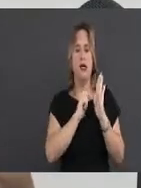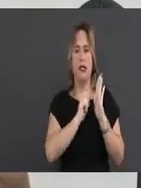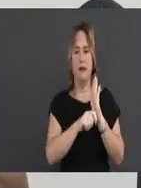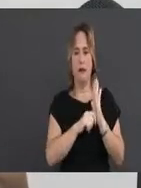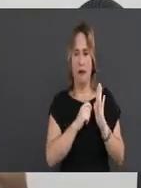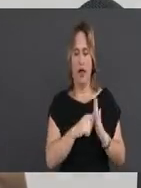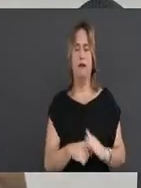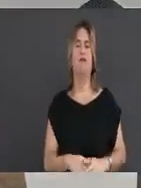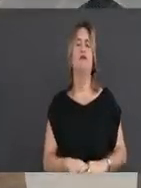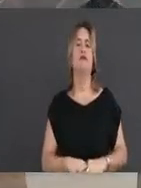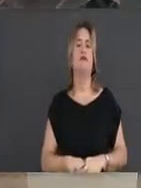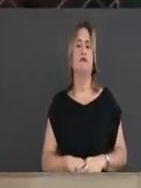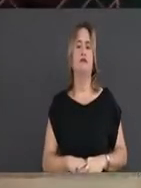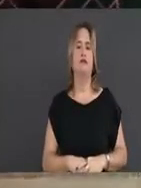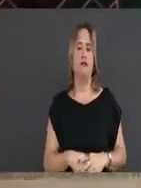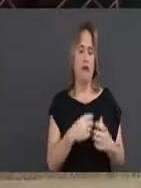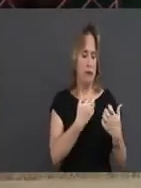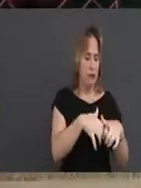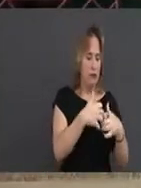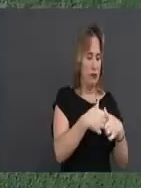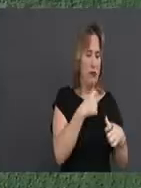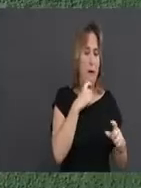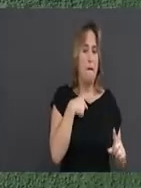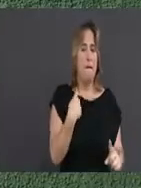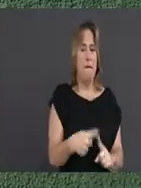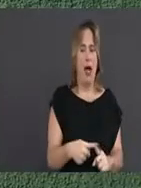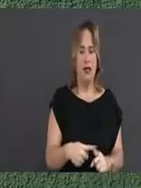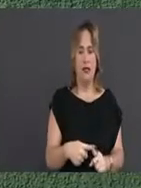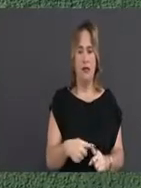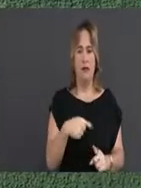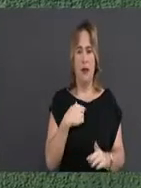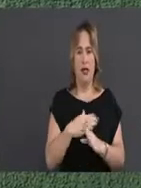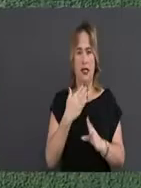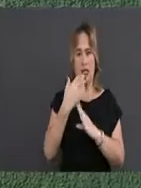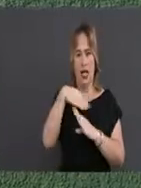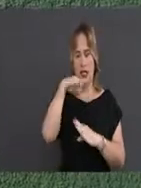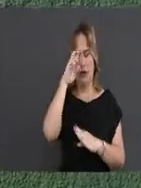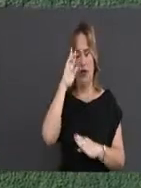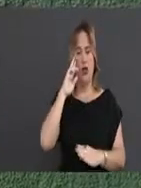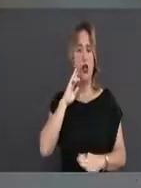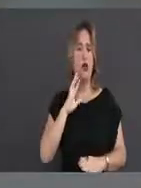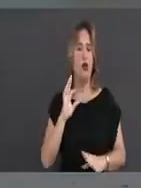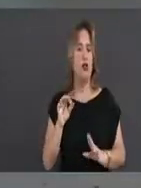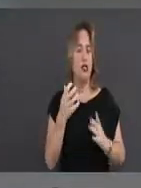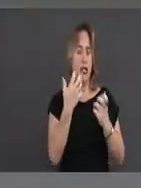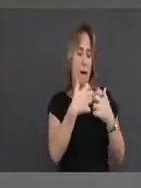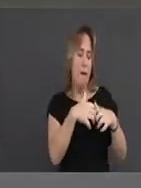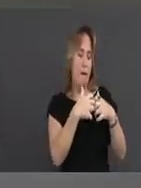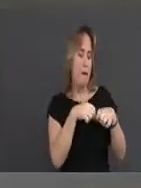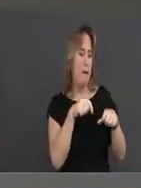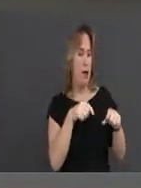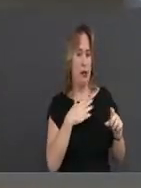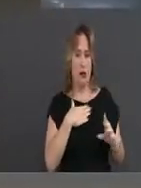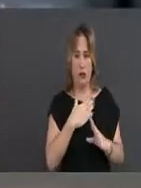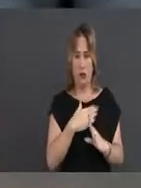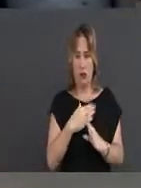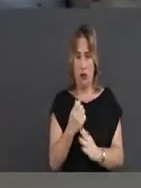normal de producción de la planta para Santiago de Cuba. Recordar que esta planta no solo